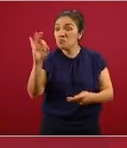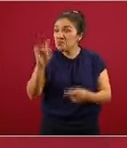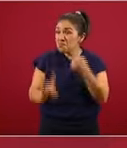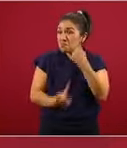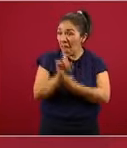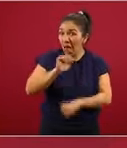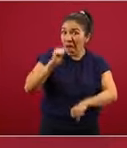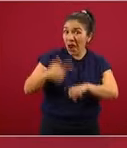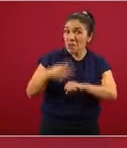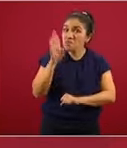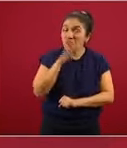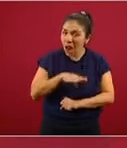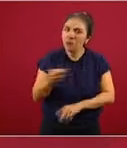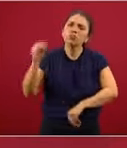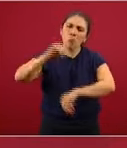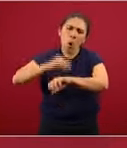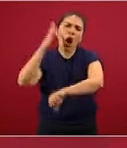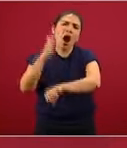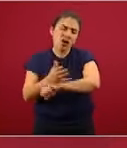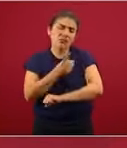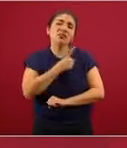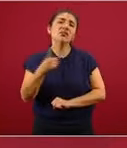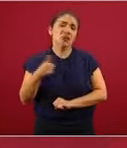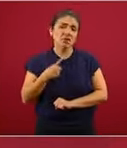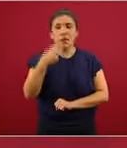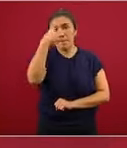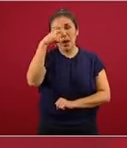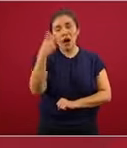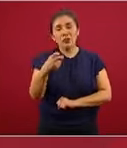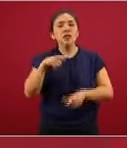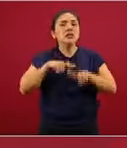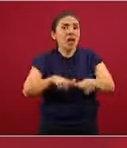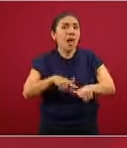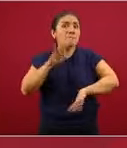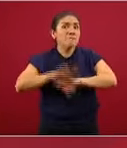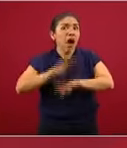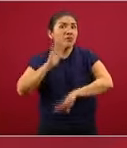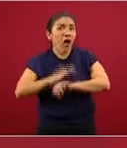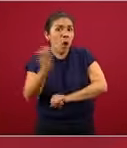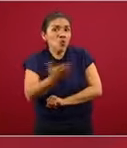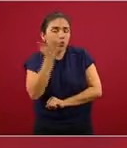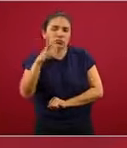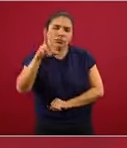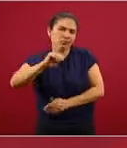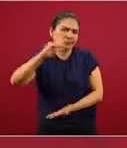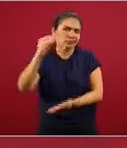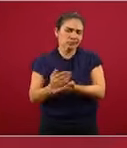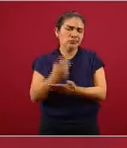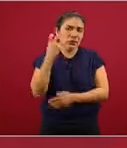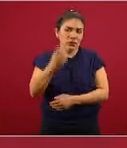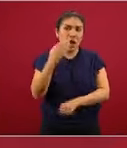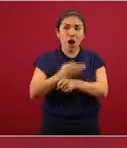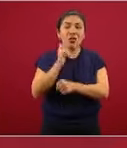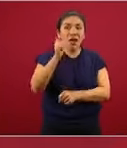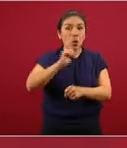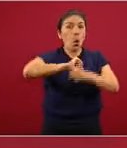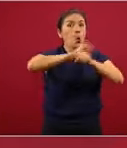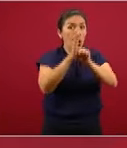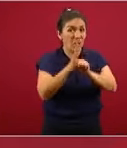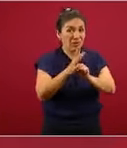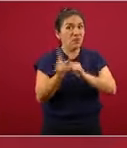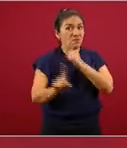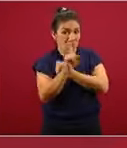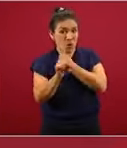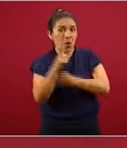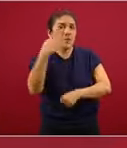haya lugar para que no se tengan estas prácticas. Esto va más allá del reto durante COVID, es un reto de